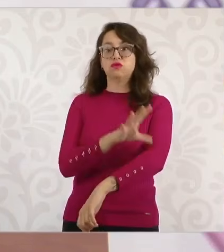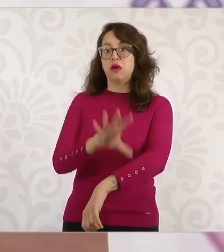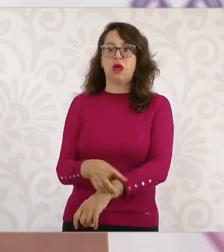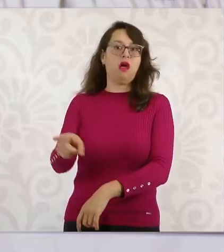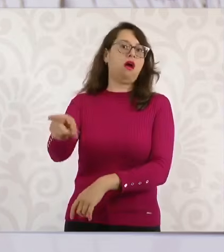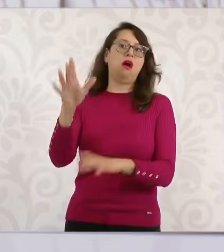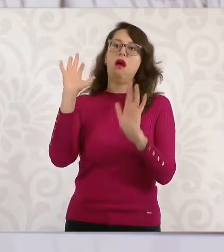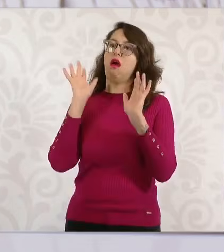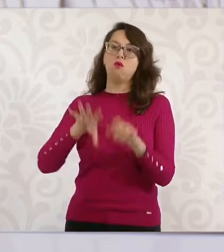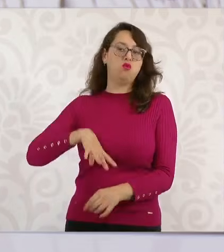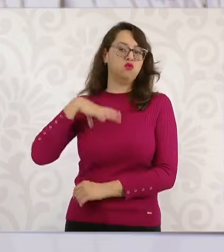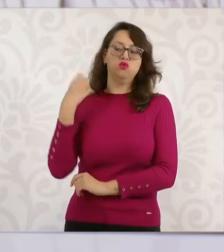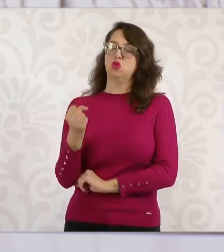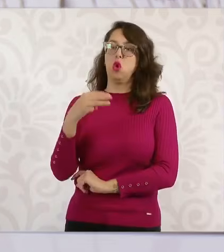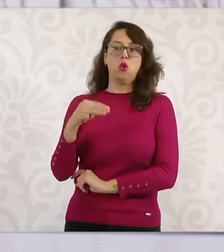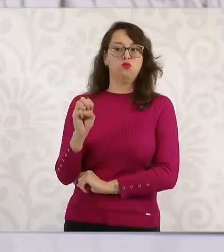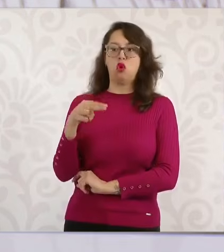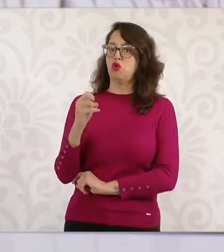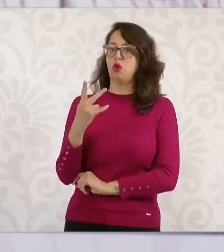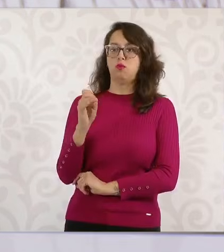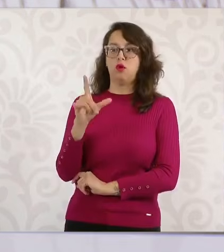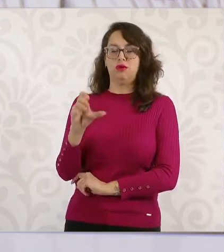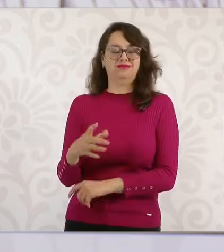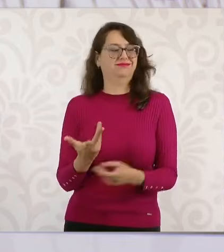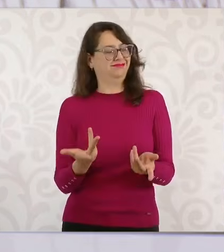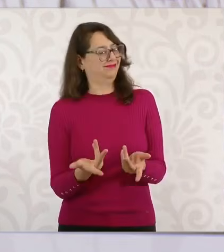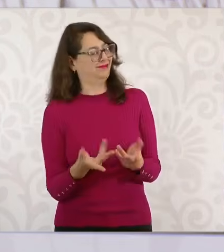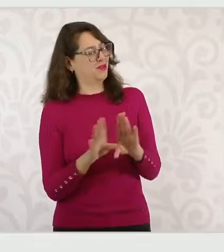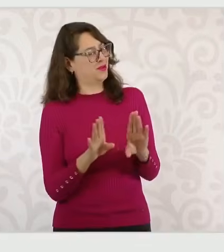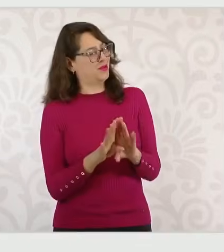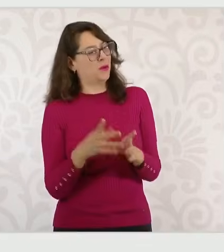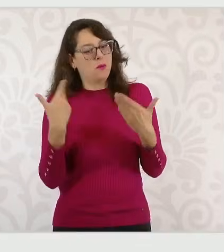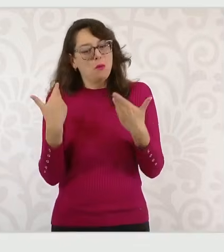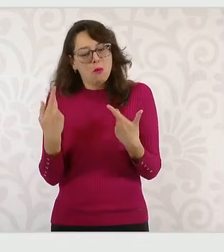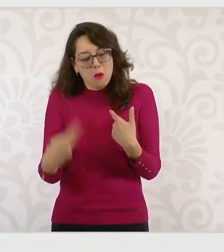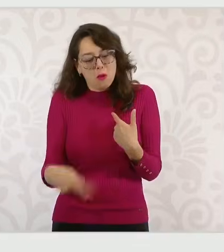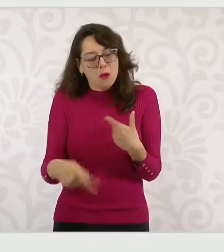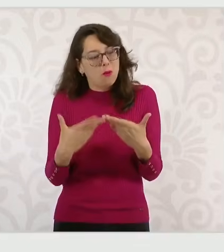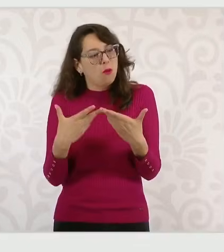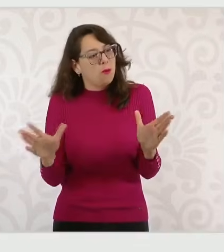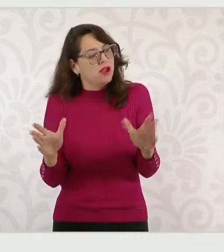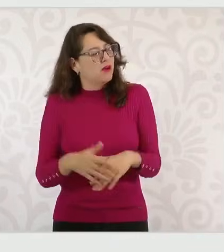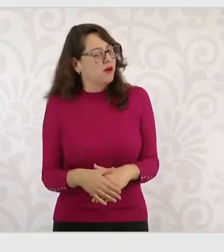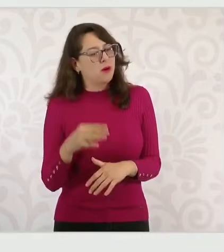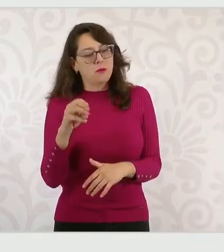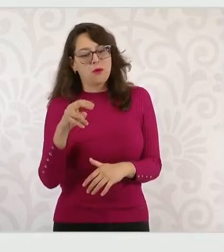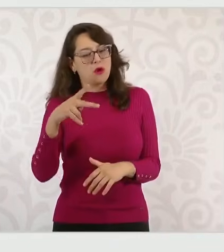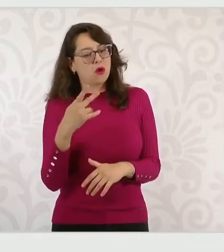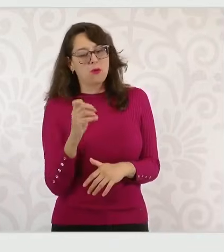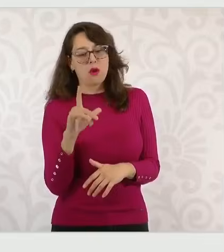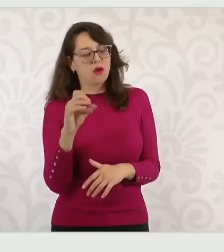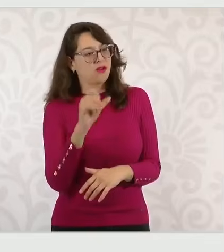consideraba monopolio. Y aquí decimos, no, si es público no es monopolio, es una empresa del pueblo de México. Participan los